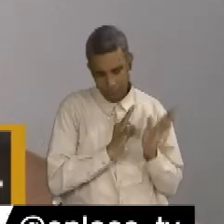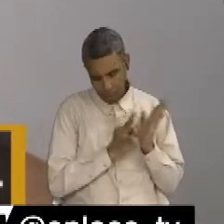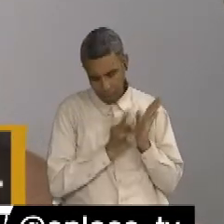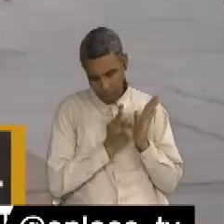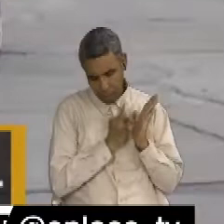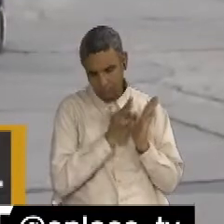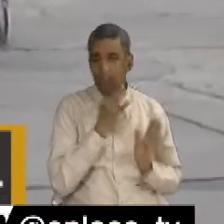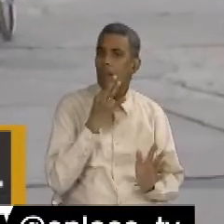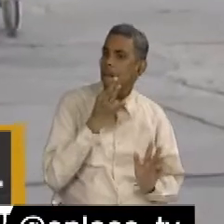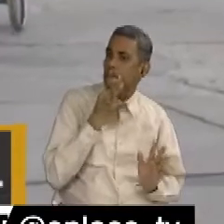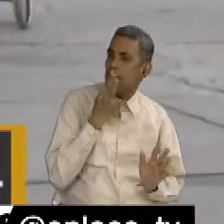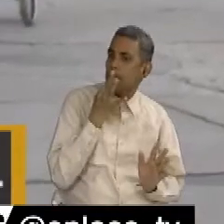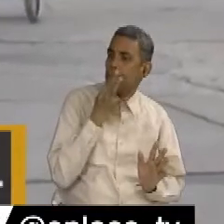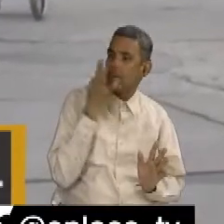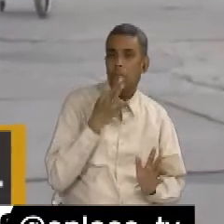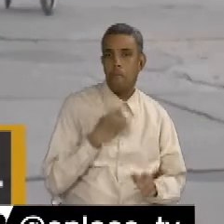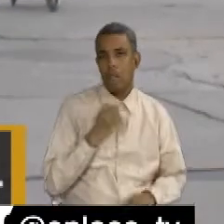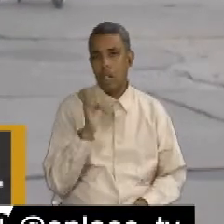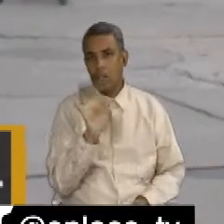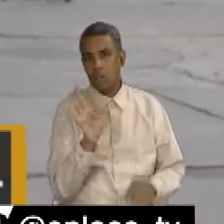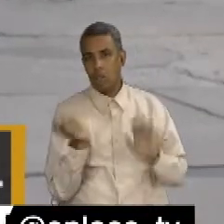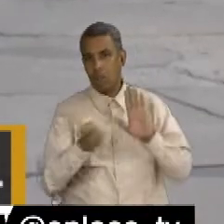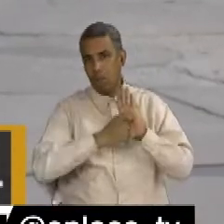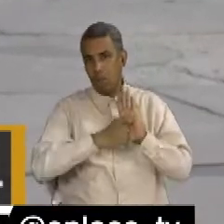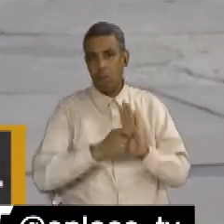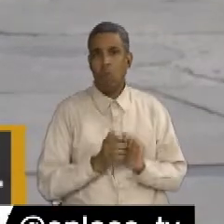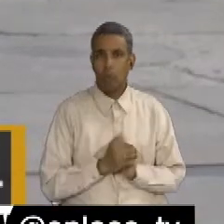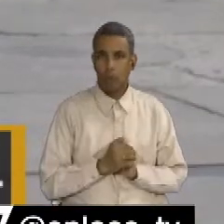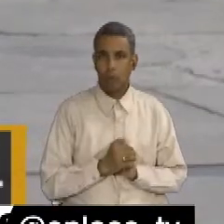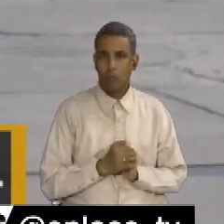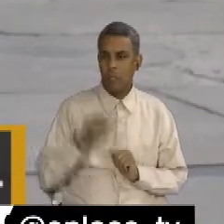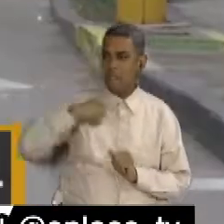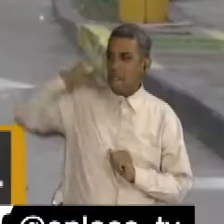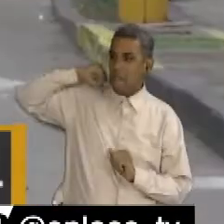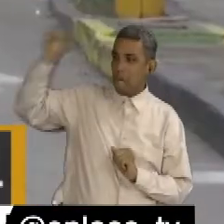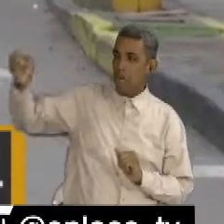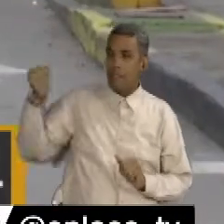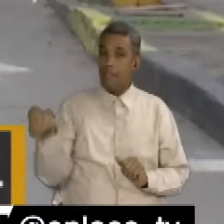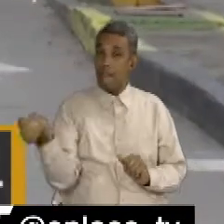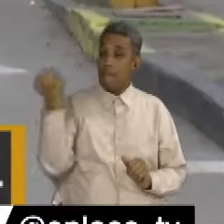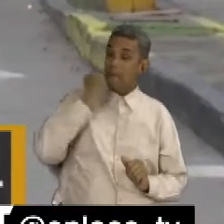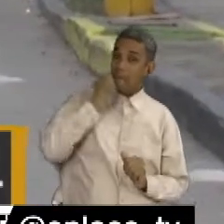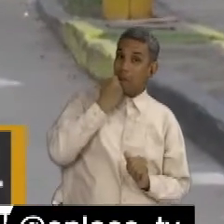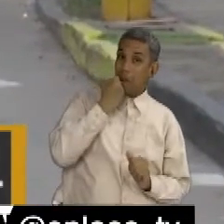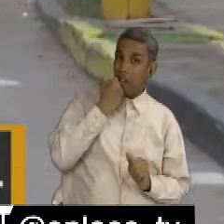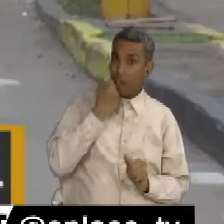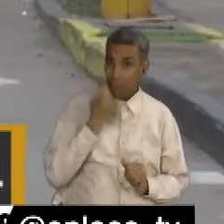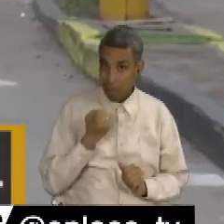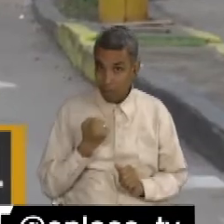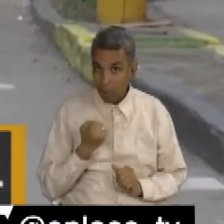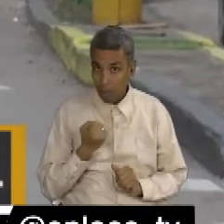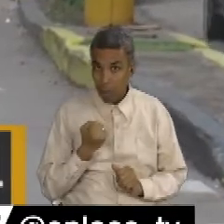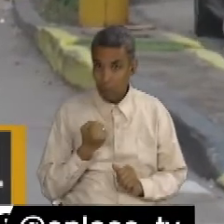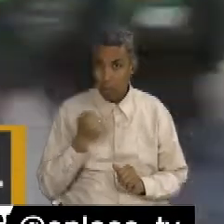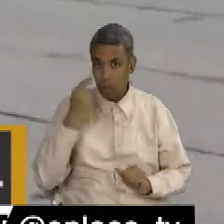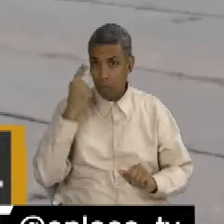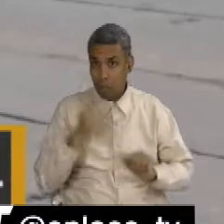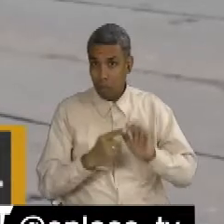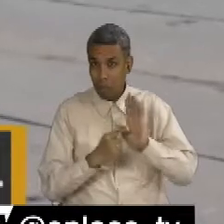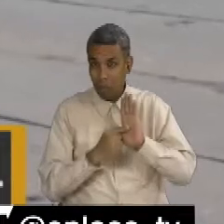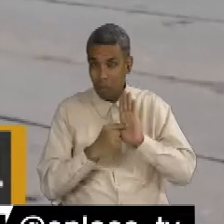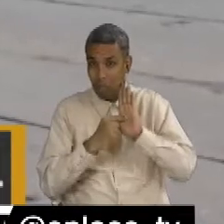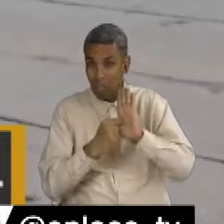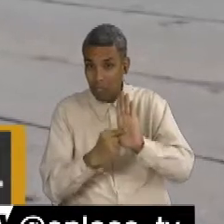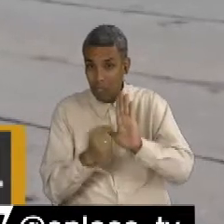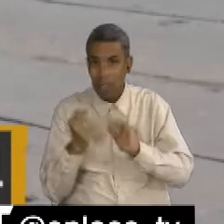14 puntos. La herida al agente de la policía fue en su rostro, según informó el oficial Alvear, y se produjo cuando uniformados trataron de impedir una riña